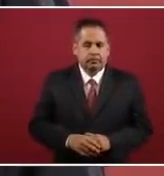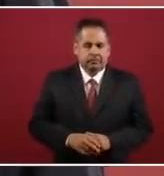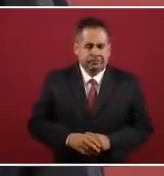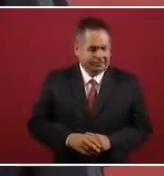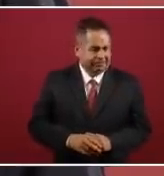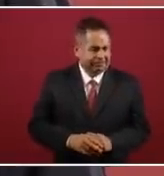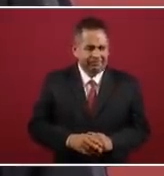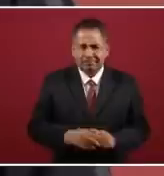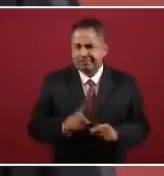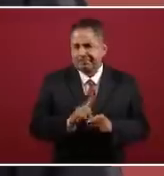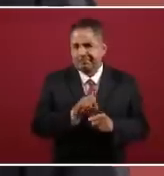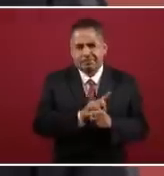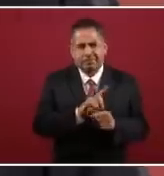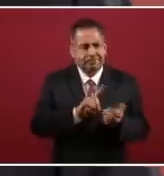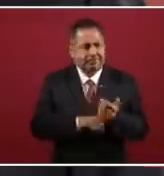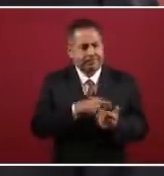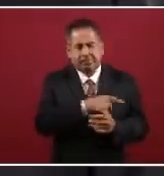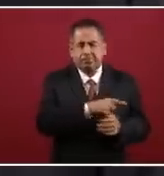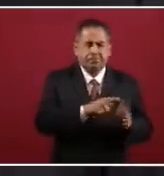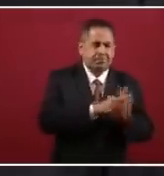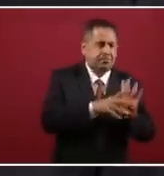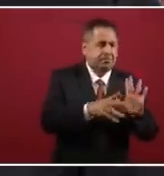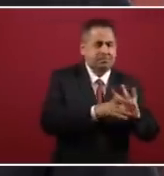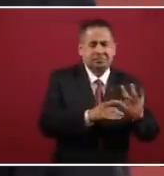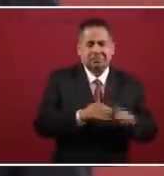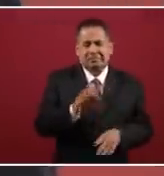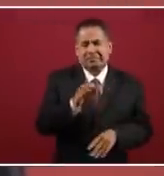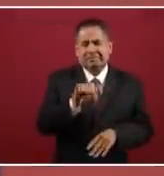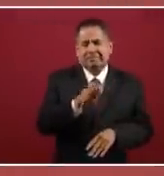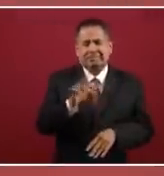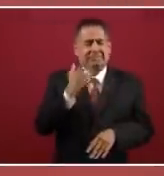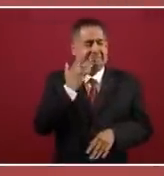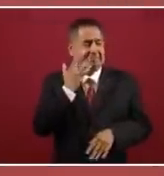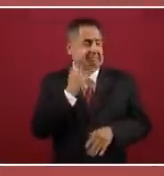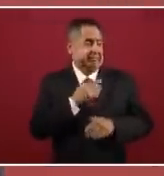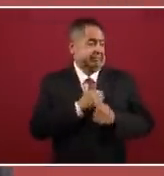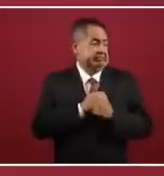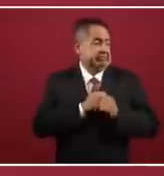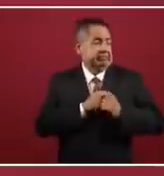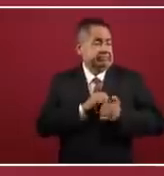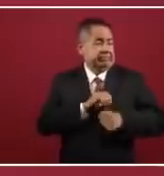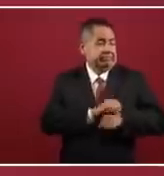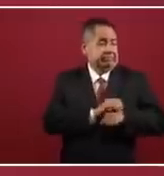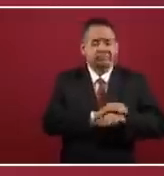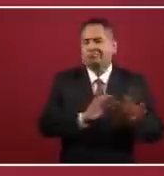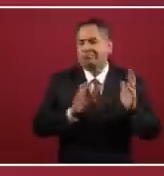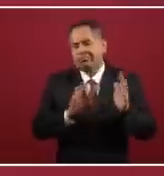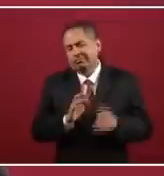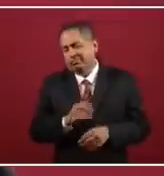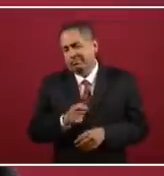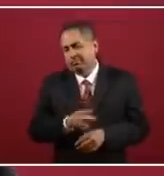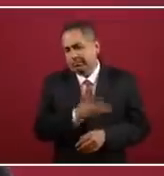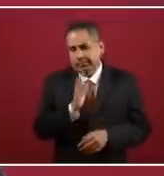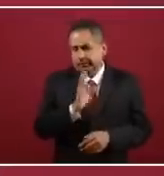existe la prensa fifí, ya no quería decirlo, pues, pero